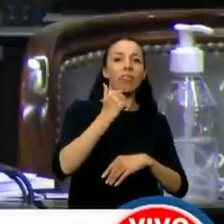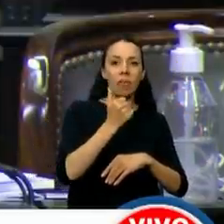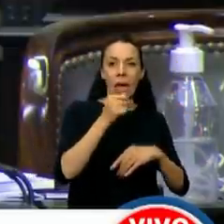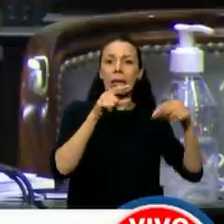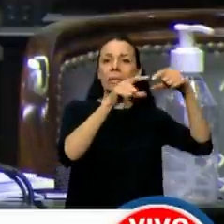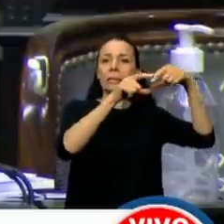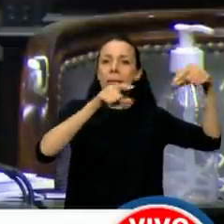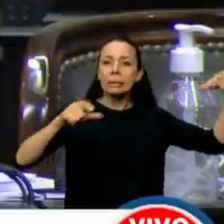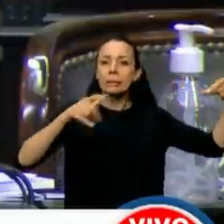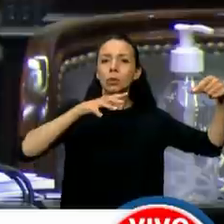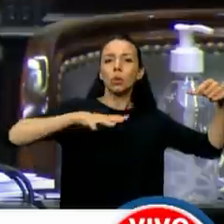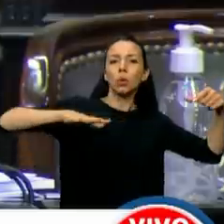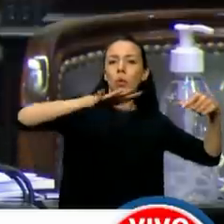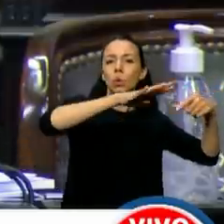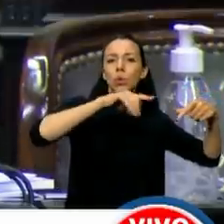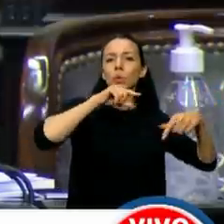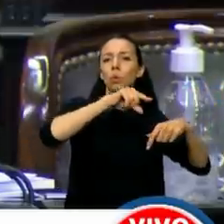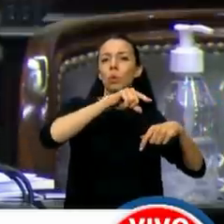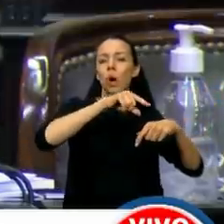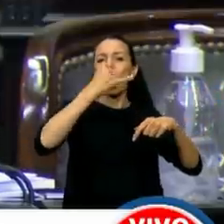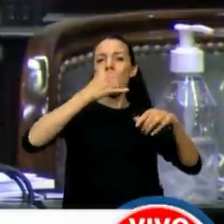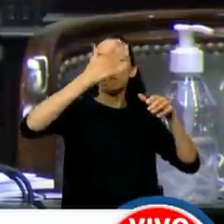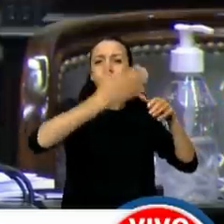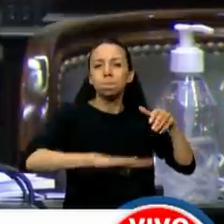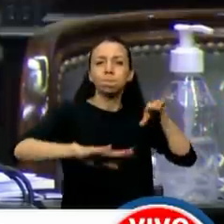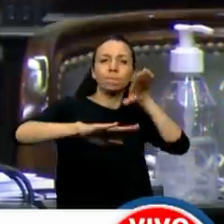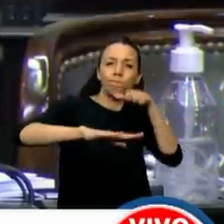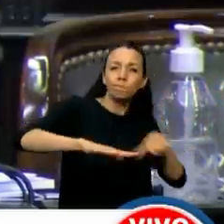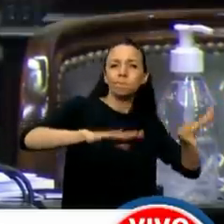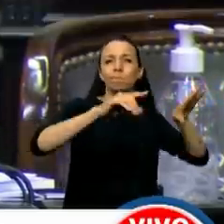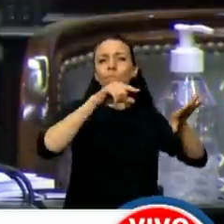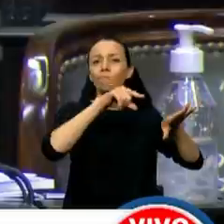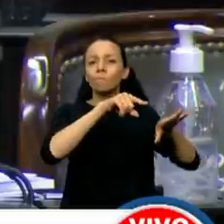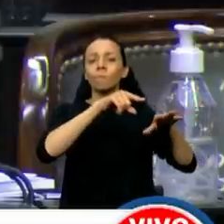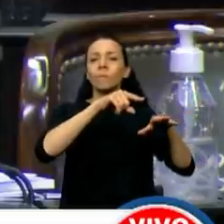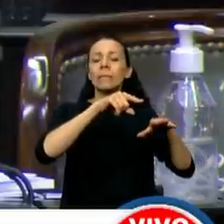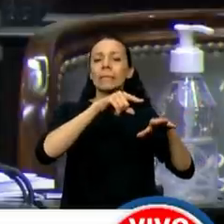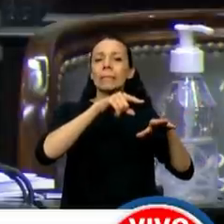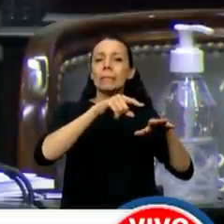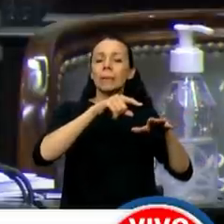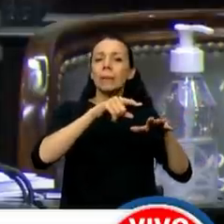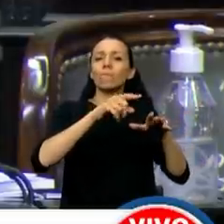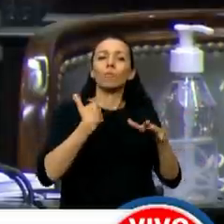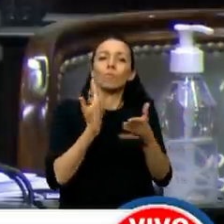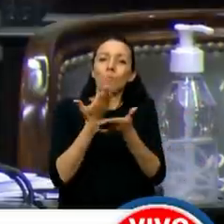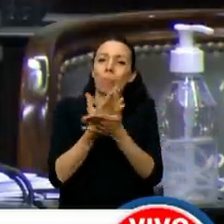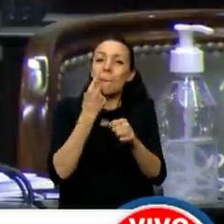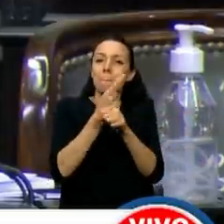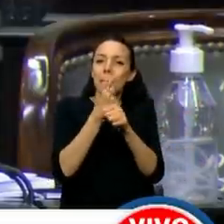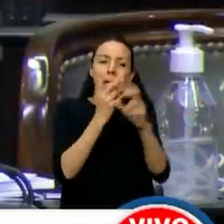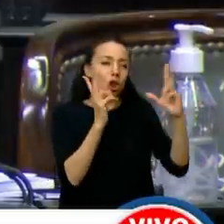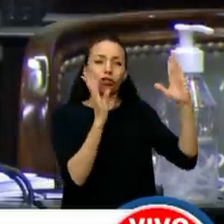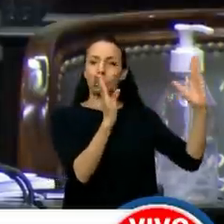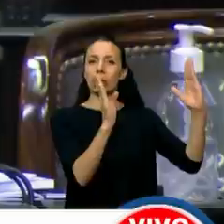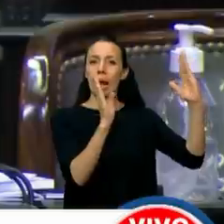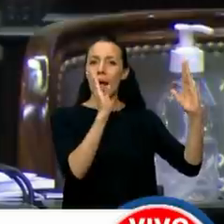cañadas vacíos cañadones y no solicitaba que se hiciera el tramo es peña